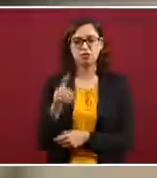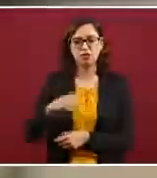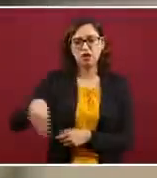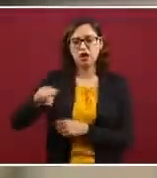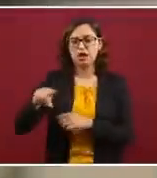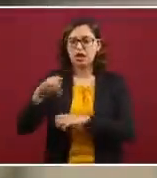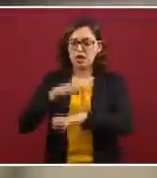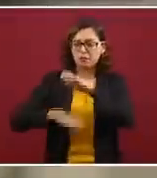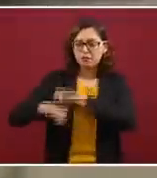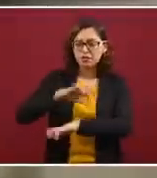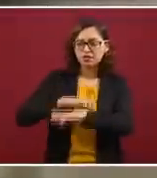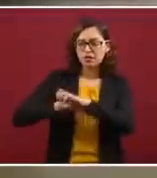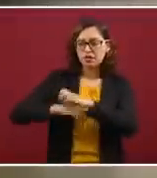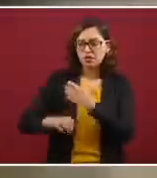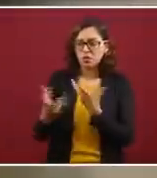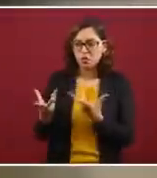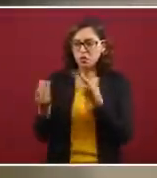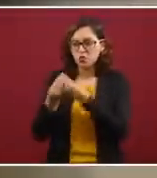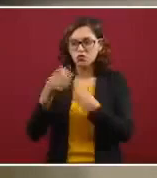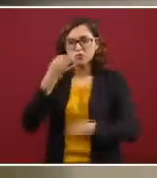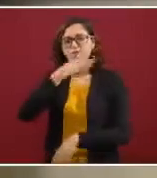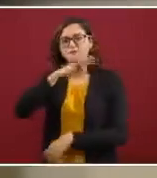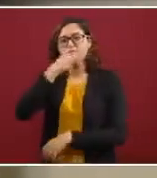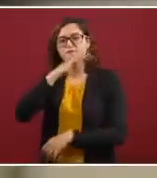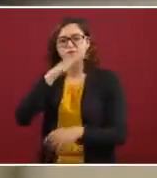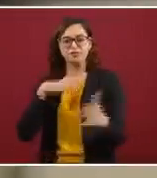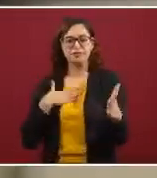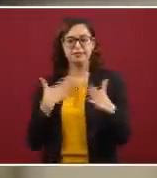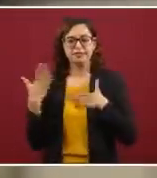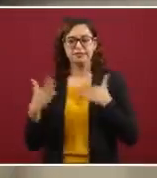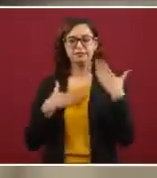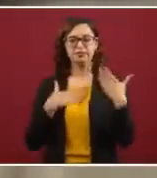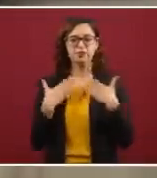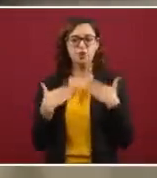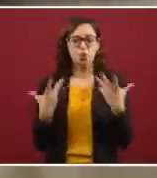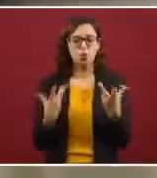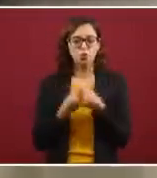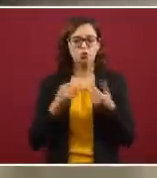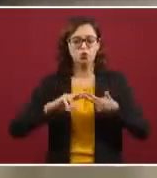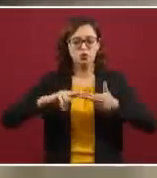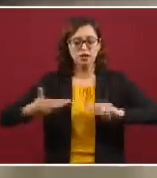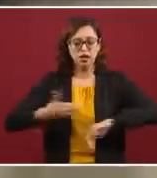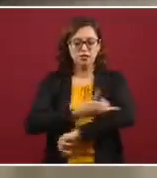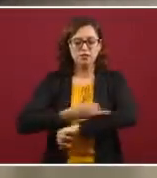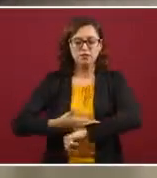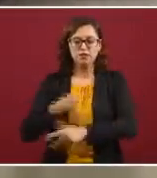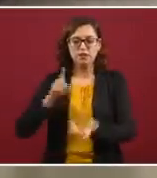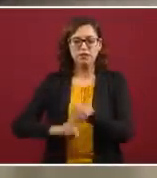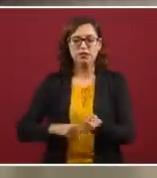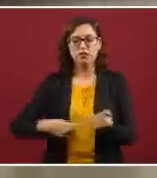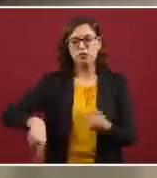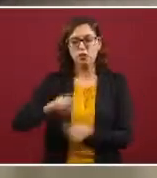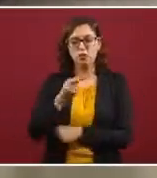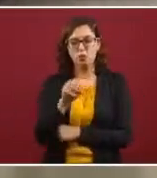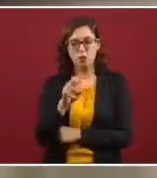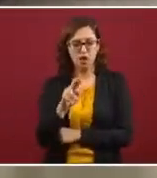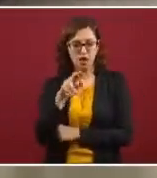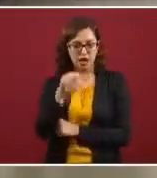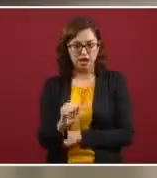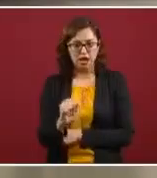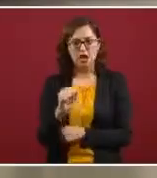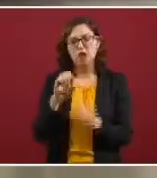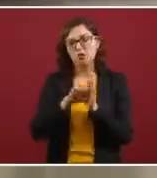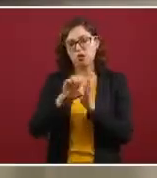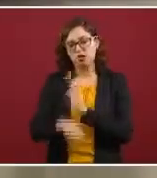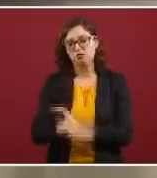de empresas de estas industrias, quienes también estarían relacionados vía familiar con dirigentes de Morena, la hija de